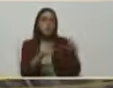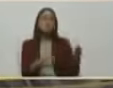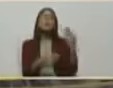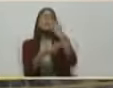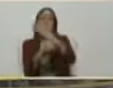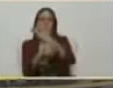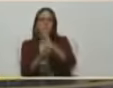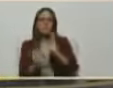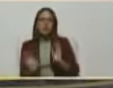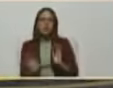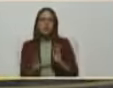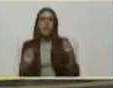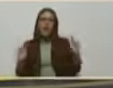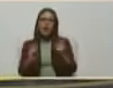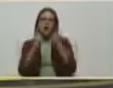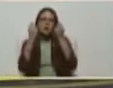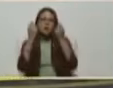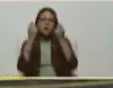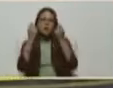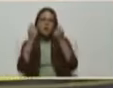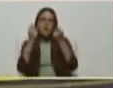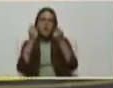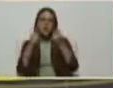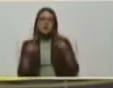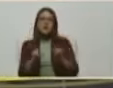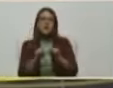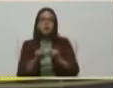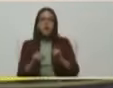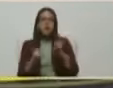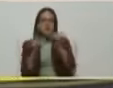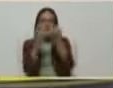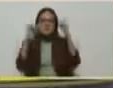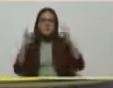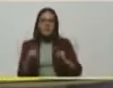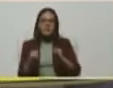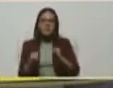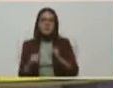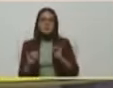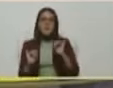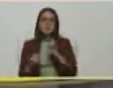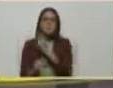a consolidar definitivamente la independencia del Perú.